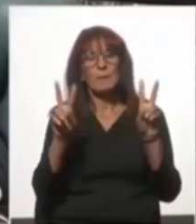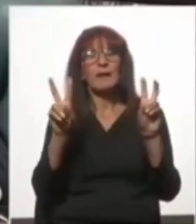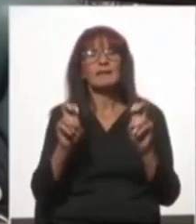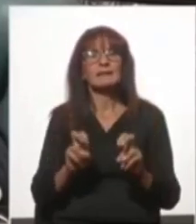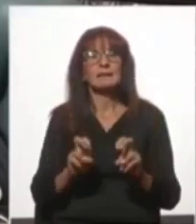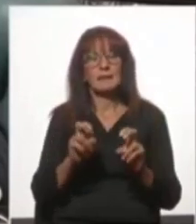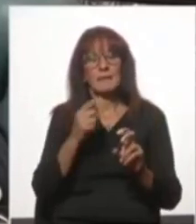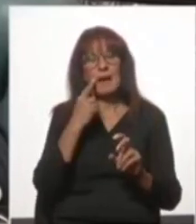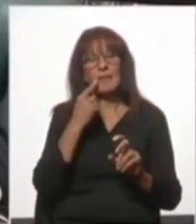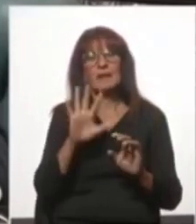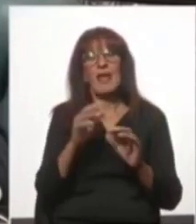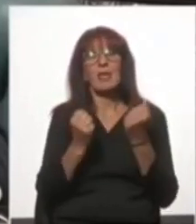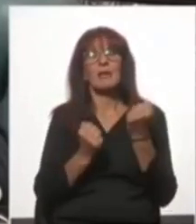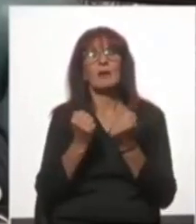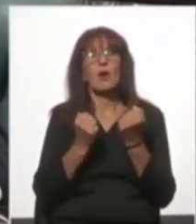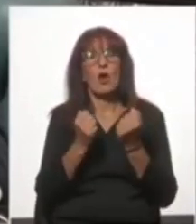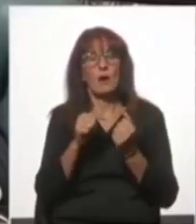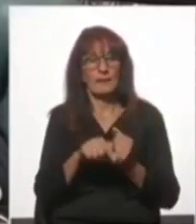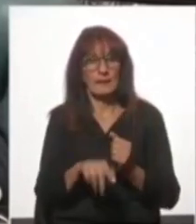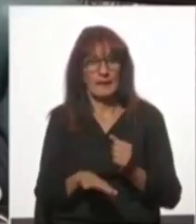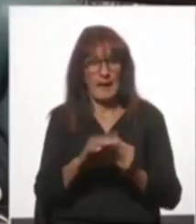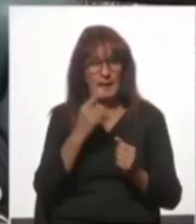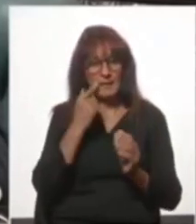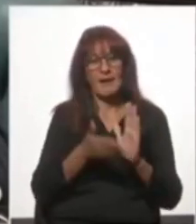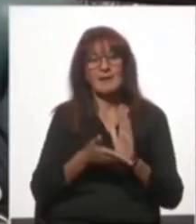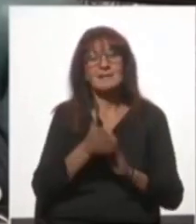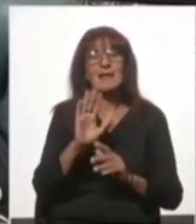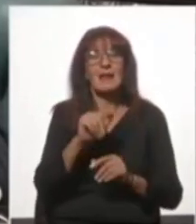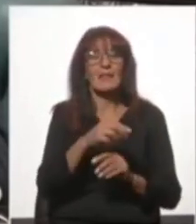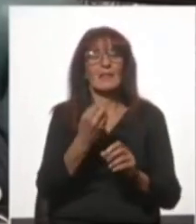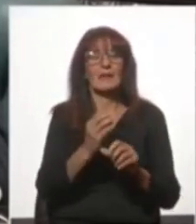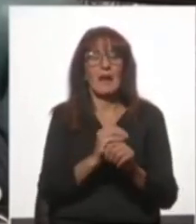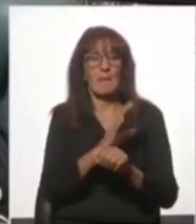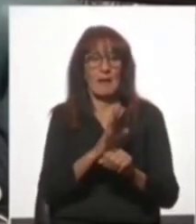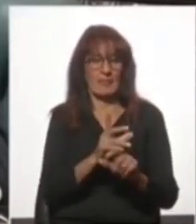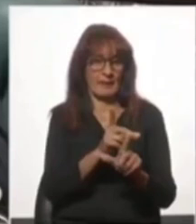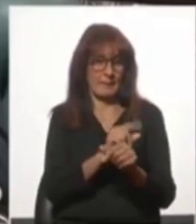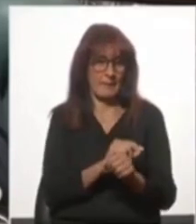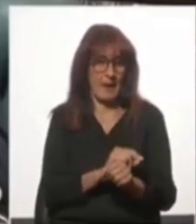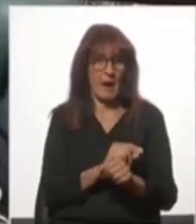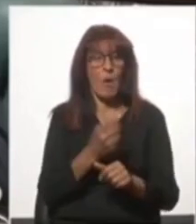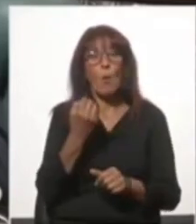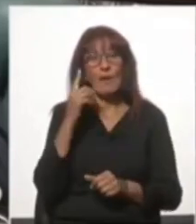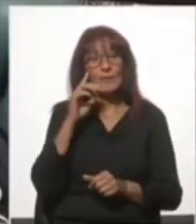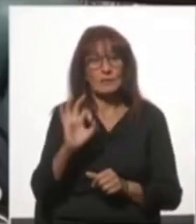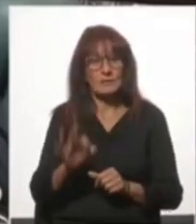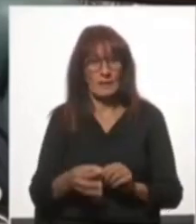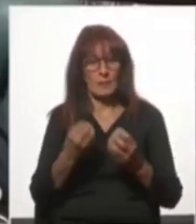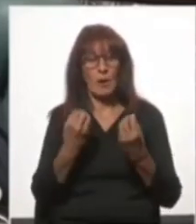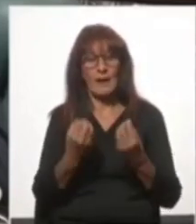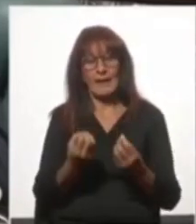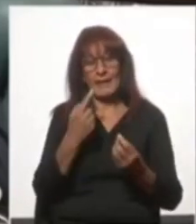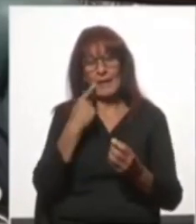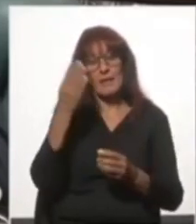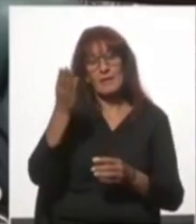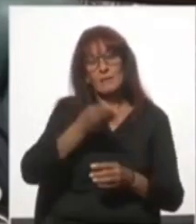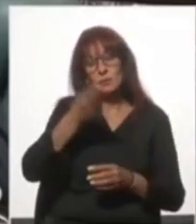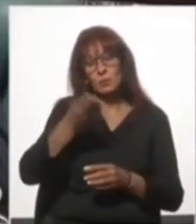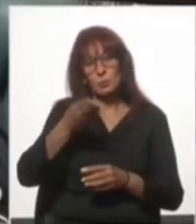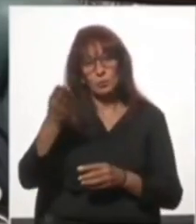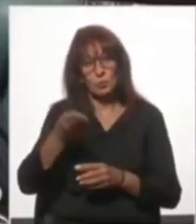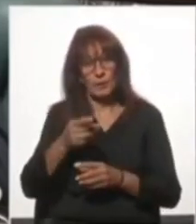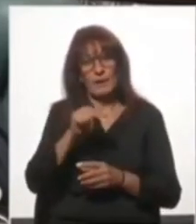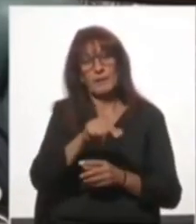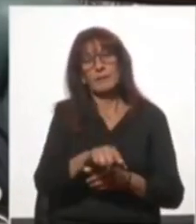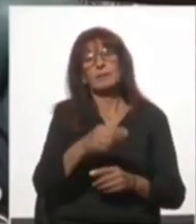reactivación económica en el marco de la salida de la pandemia, donde sabemos que la inversión en infraestructura pública es